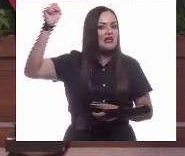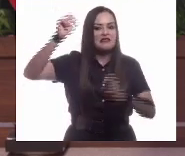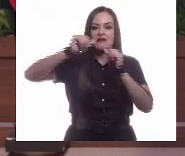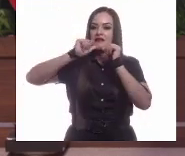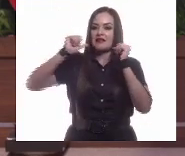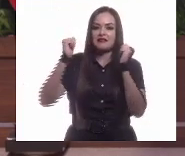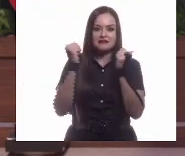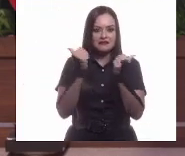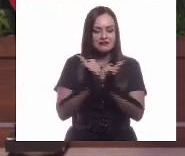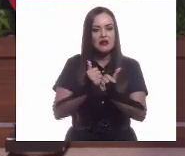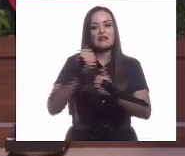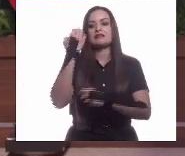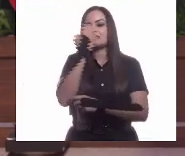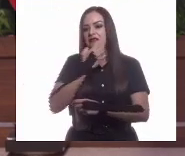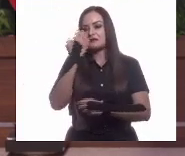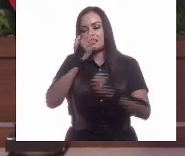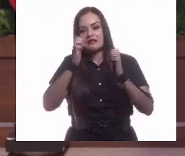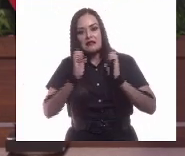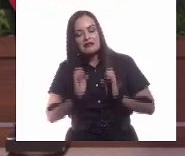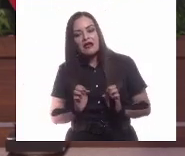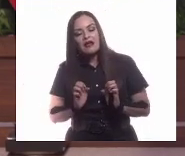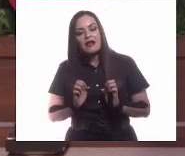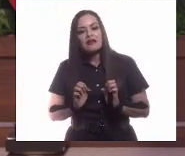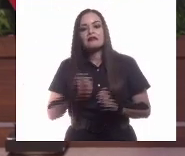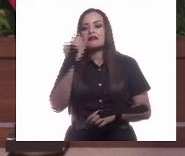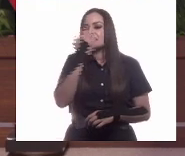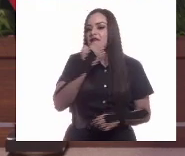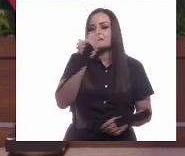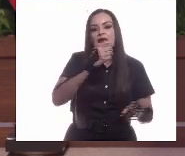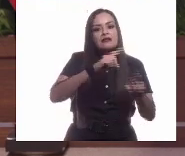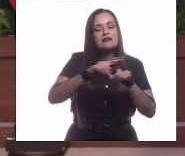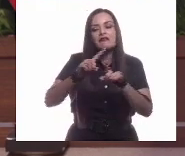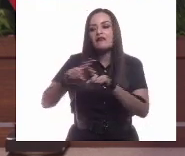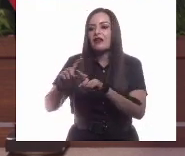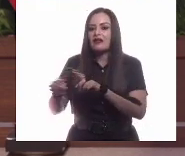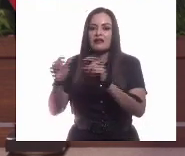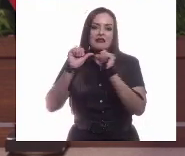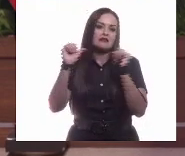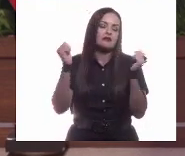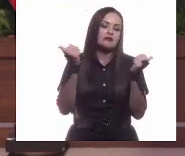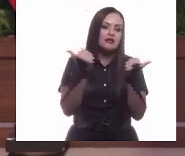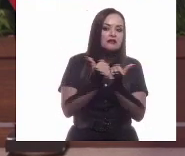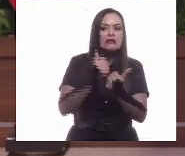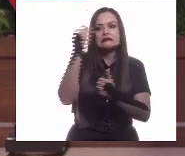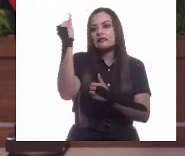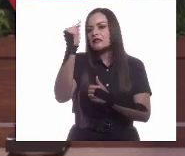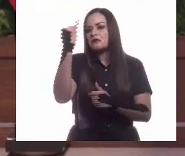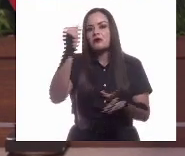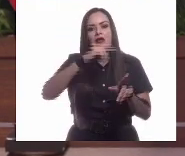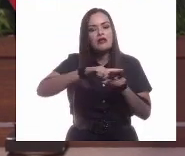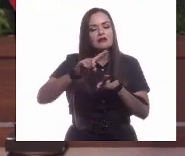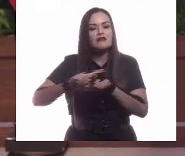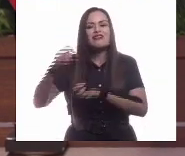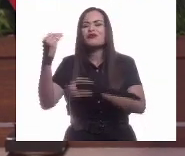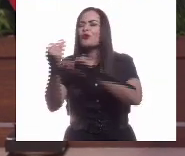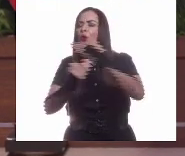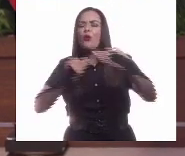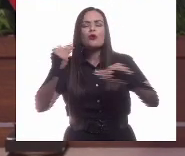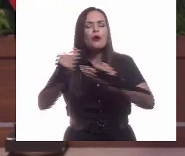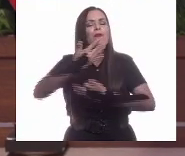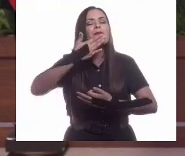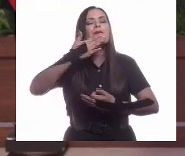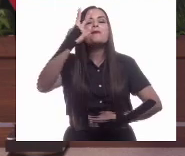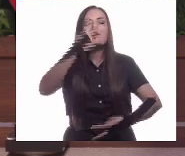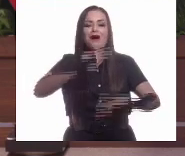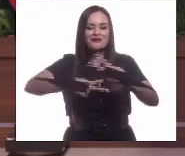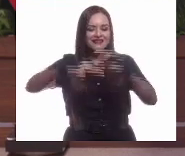asociaciones, colegios, clubes de servicio, asociaciones civiles, organizaciones no gubernamentales, sean todos bienvenidos hoy a